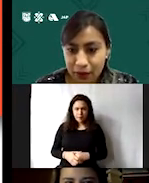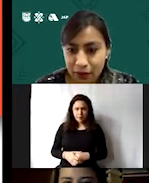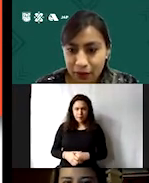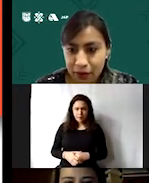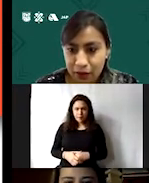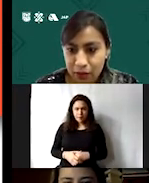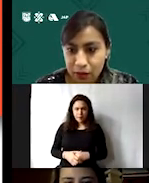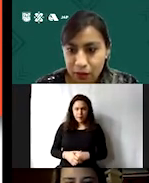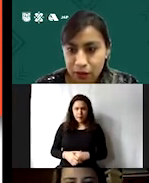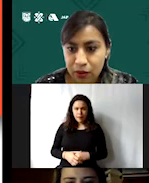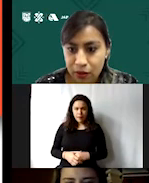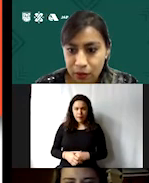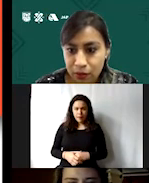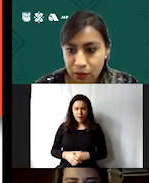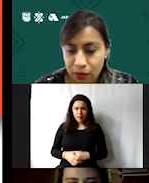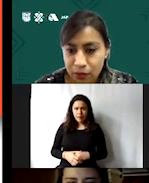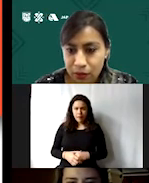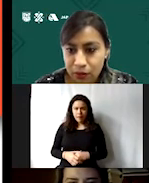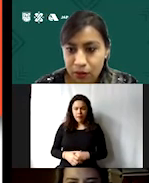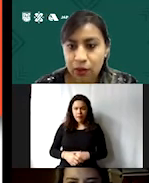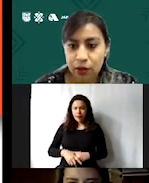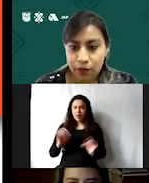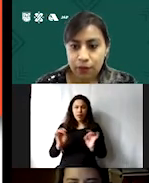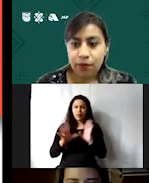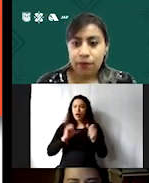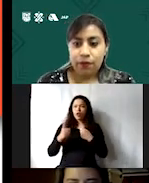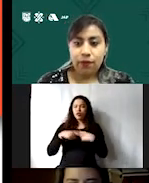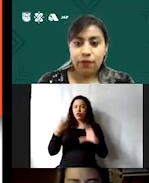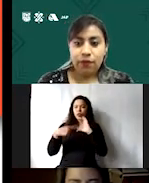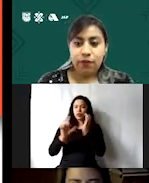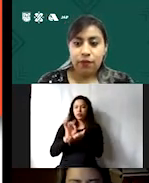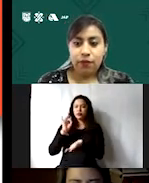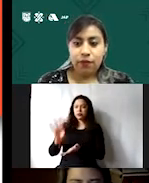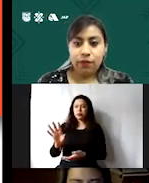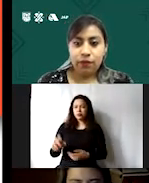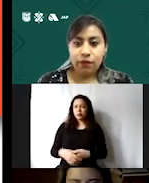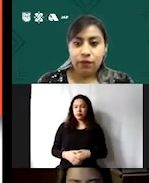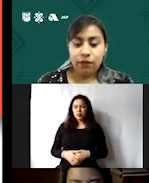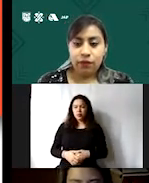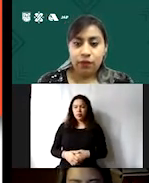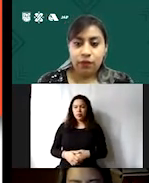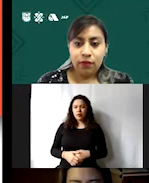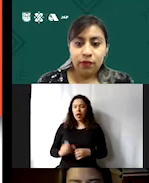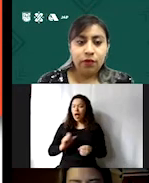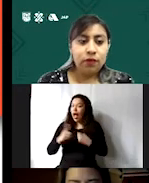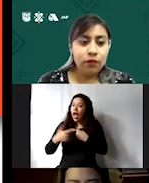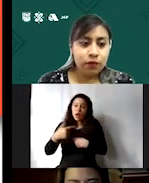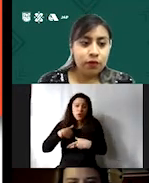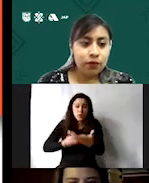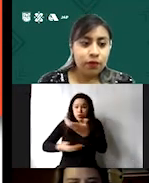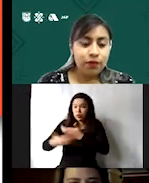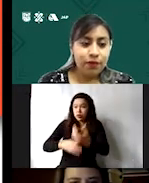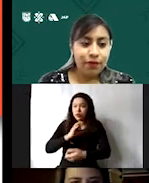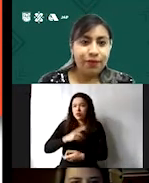De todas maneras, cualquier cosita, les vuelvo a dejar mi correo. Si hay algo que les pueda compartir, ahí